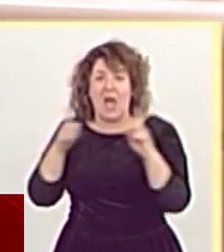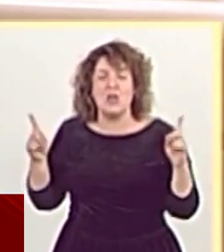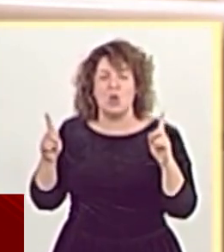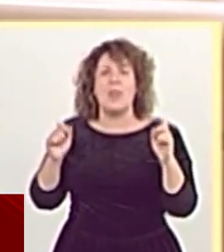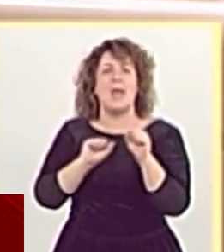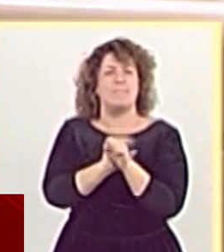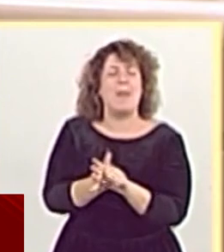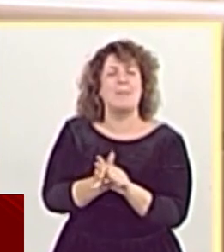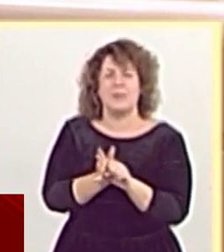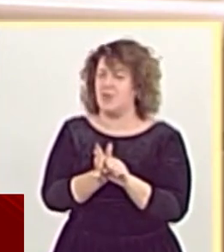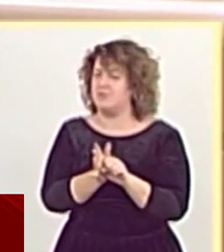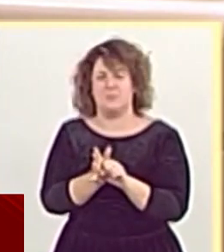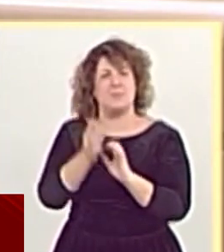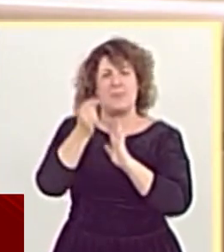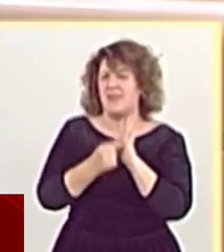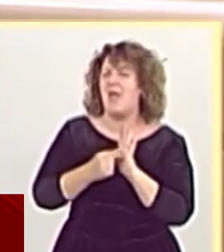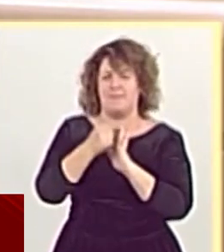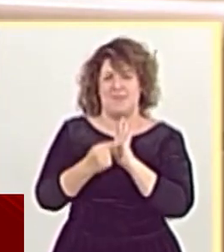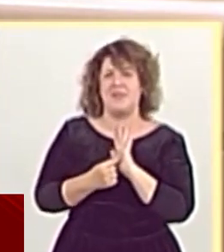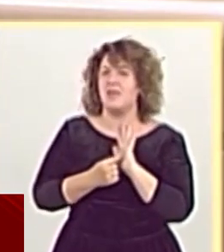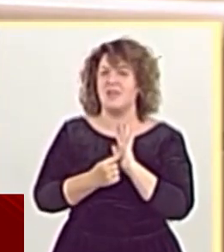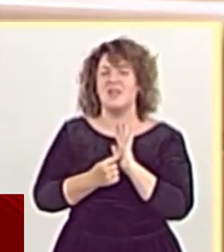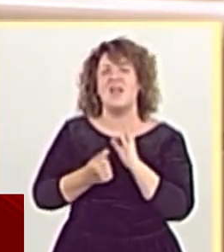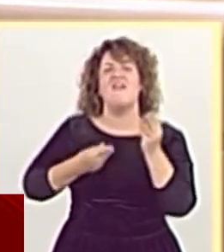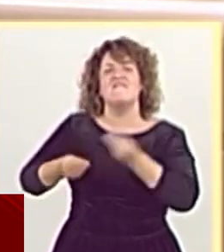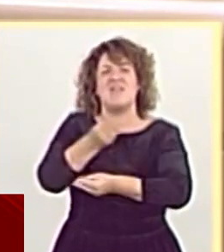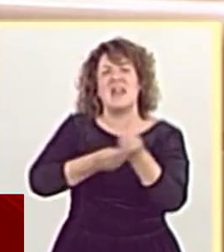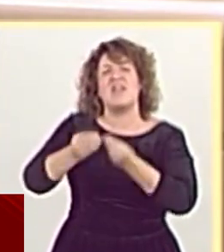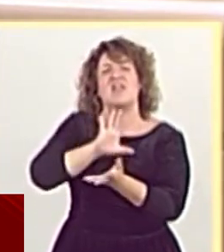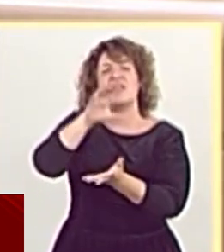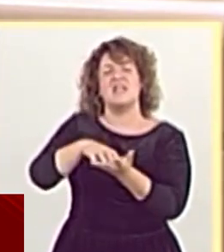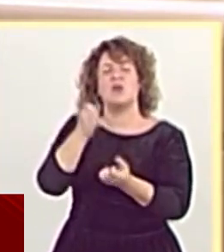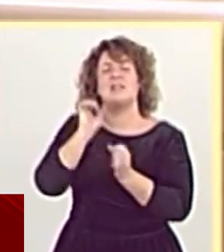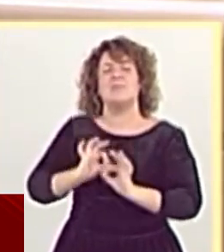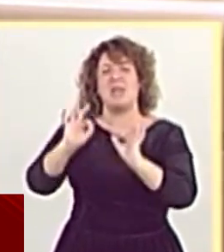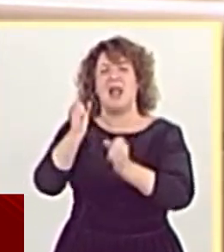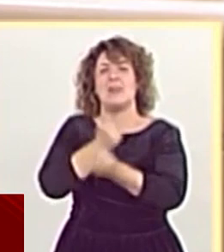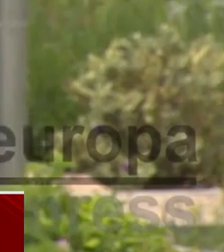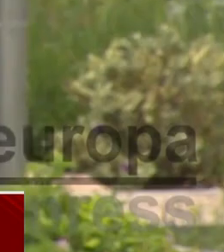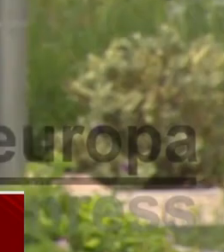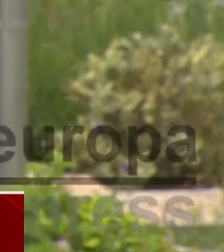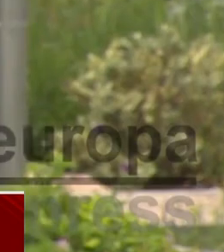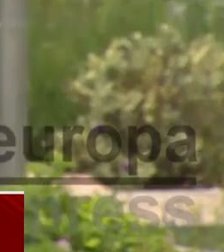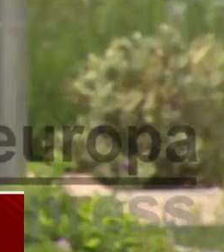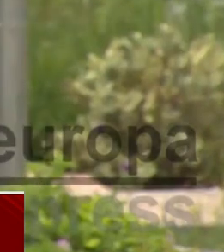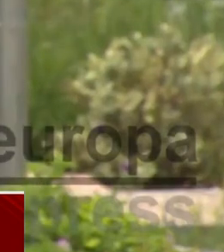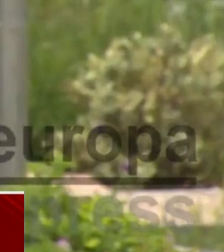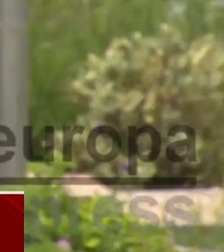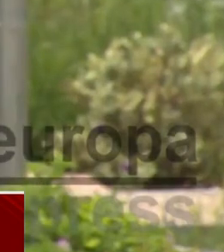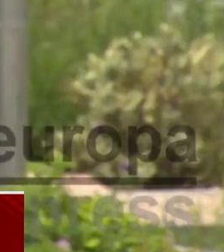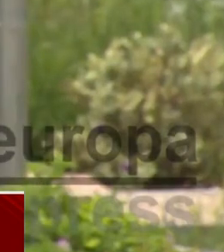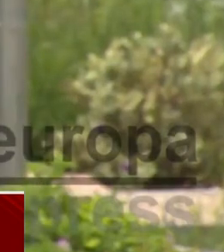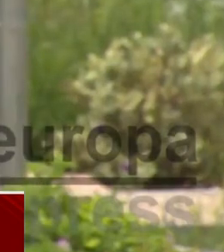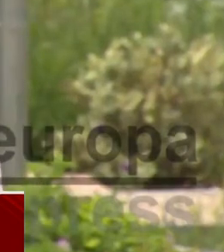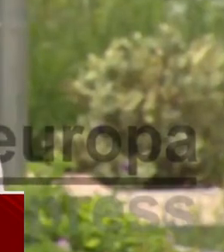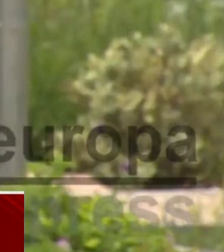porque piensan que eso puede beneficiarles electoralmente. Lo cual es un auténtico disparate. Pero